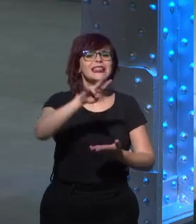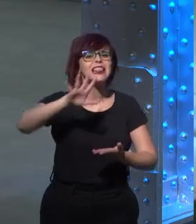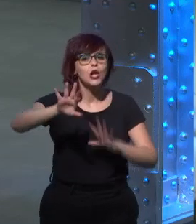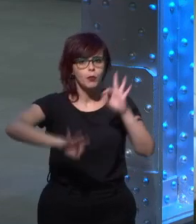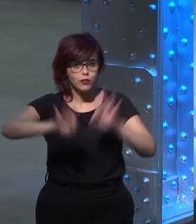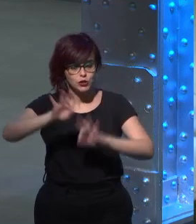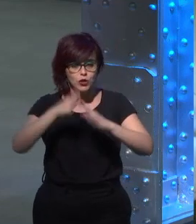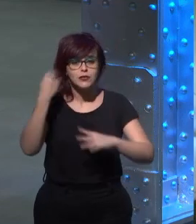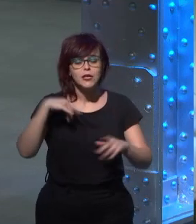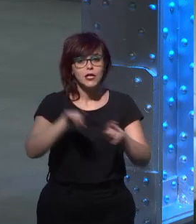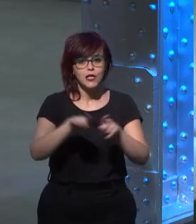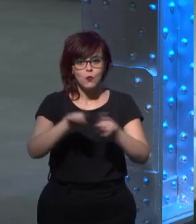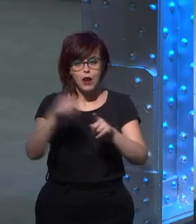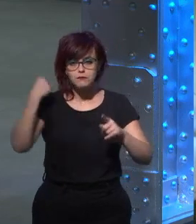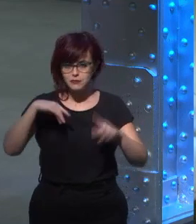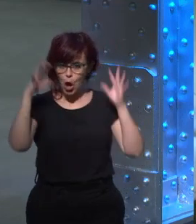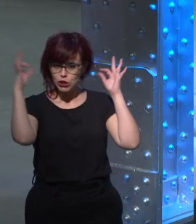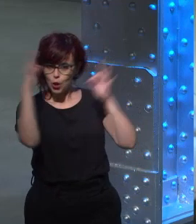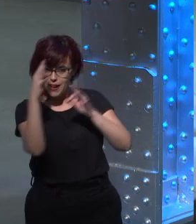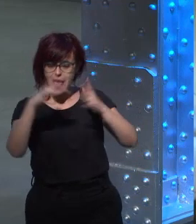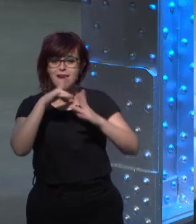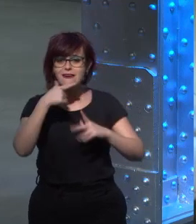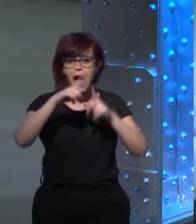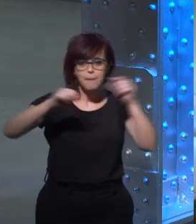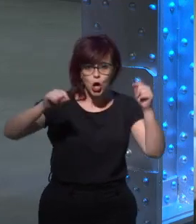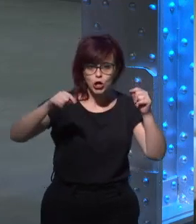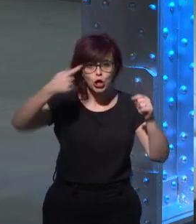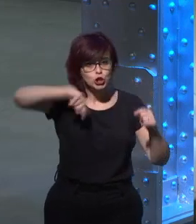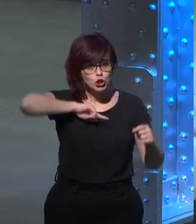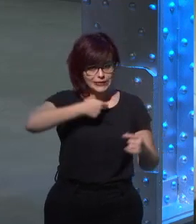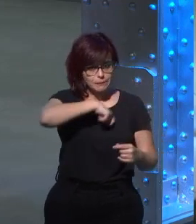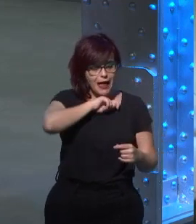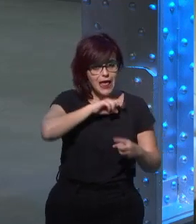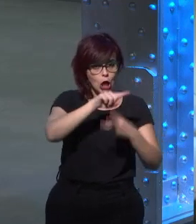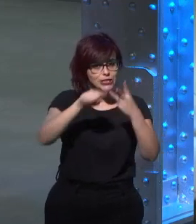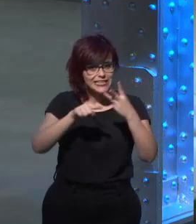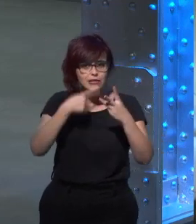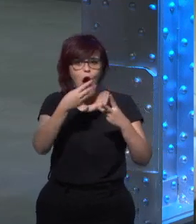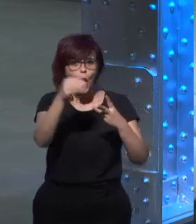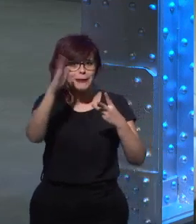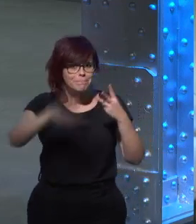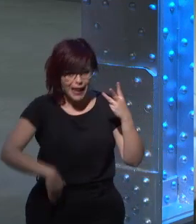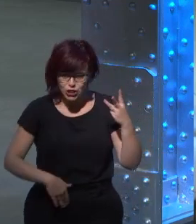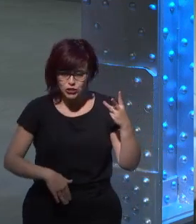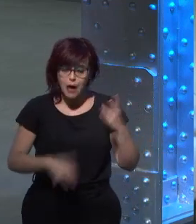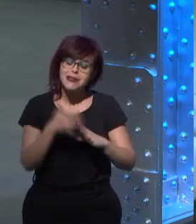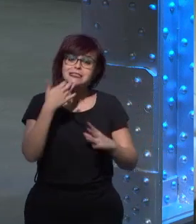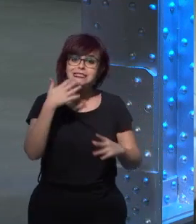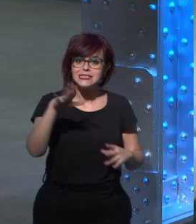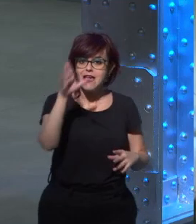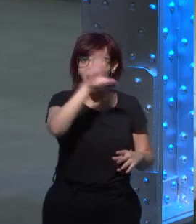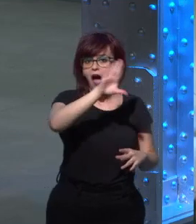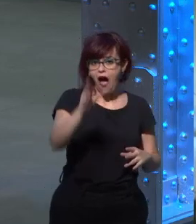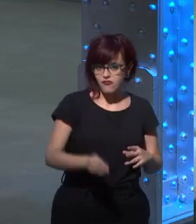país, junto con Eslovenia y Japón, que menos jóvenes tiene. Si fuéramos un país en el entorno africano, seríamos